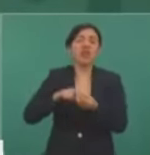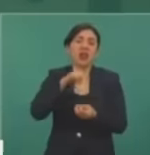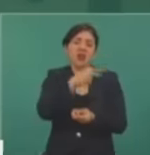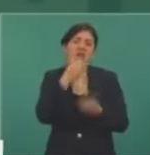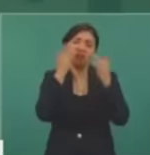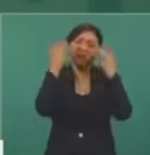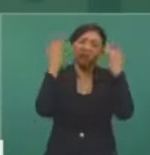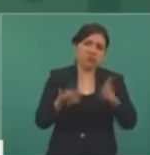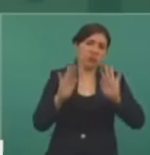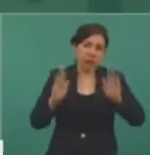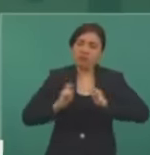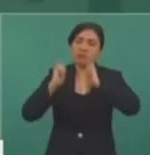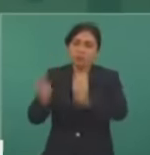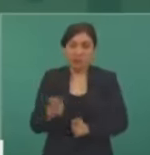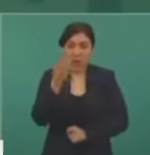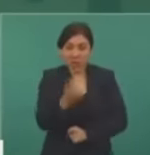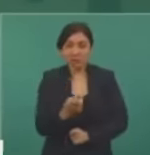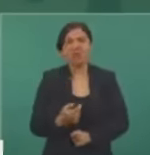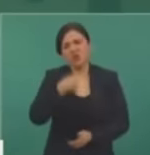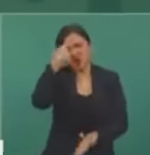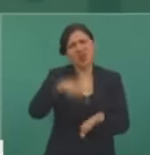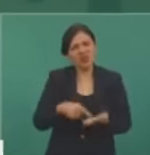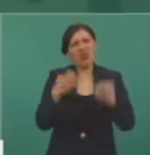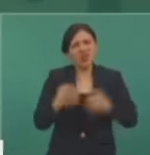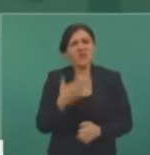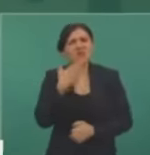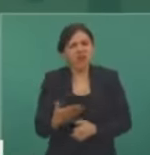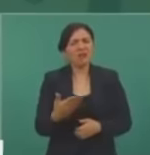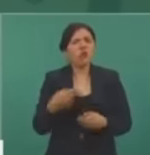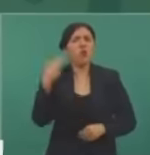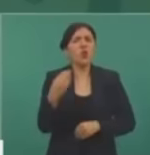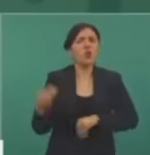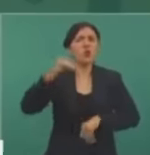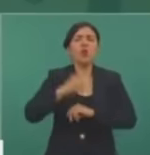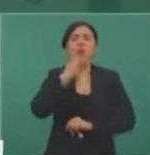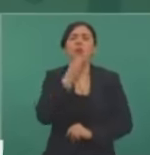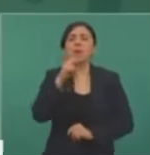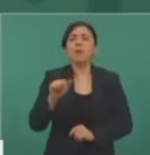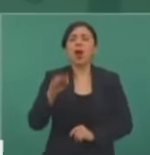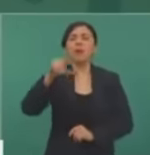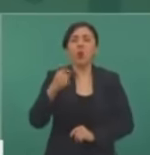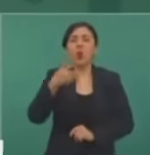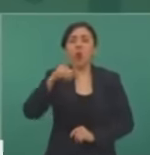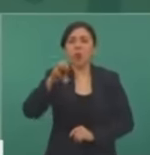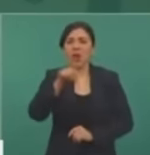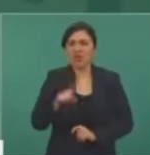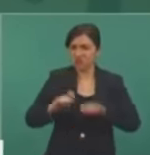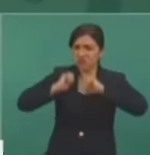renuncia, y creo que también fue una decisión el nombramiento de Pablo Gómez. Es un